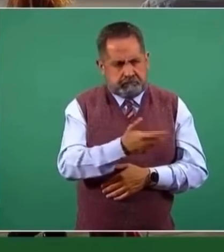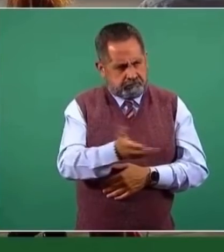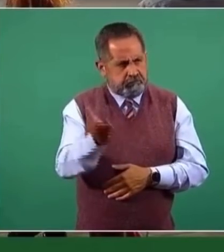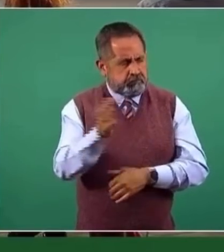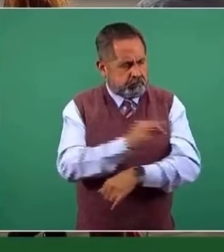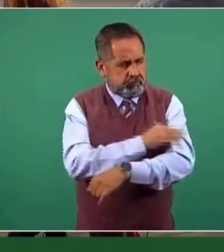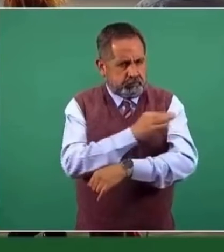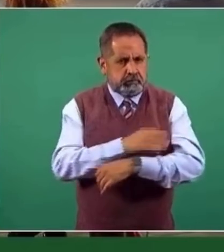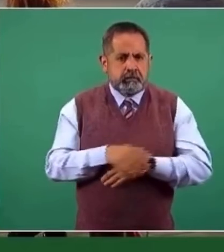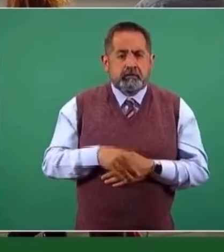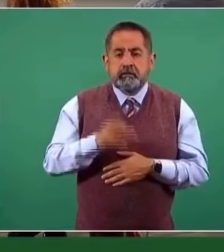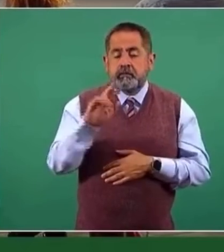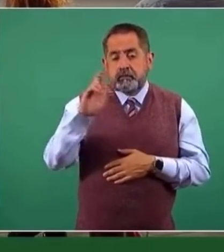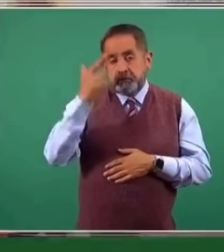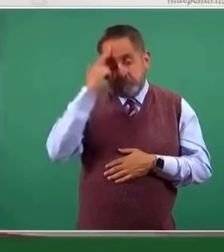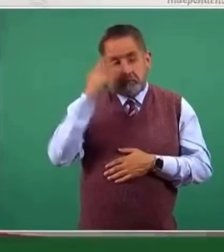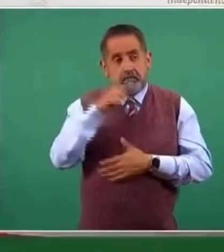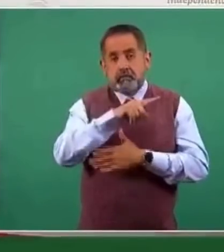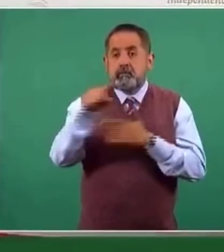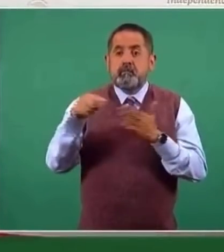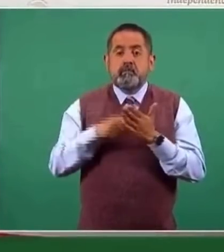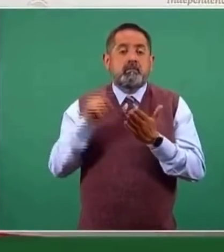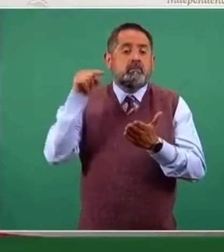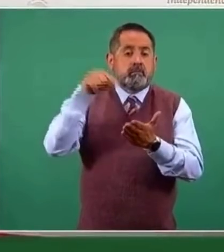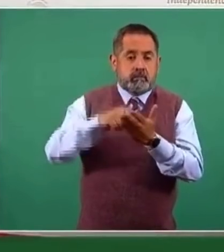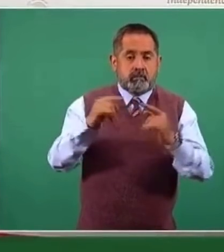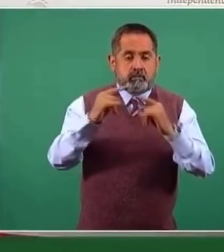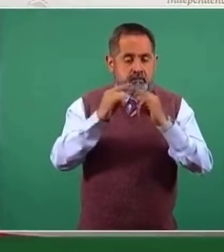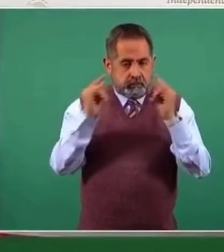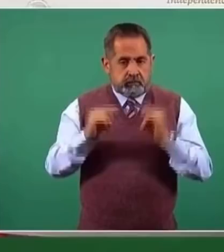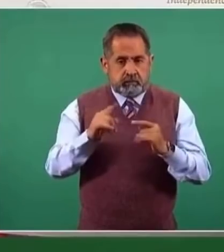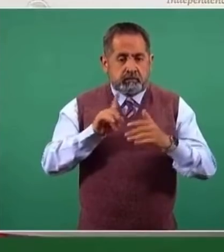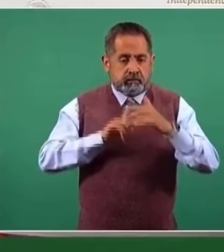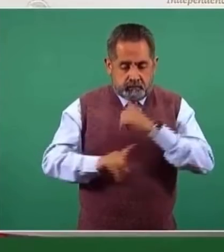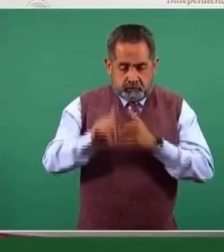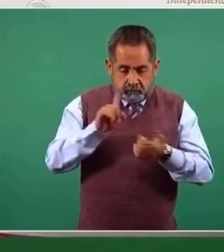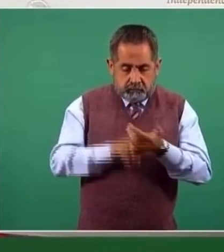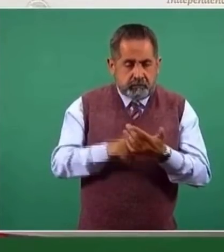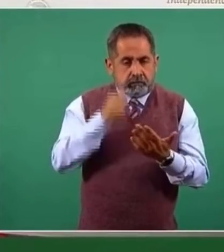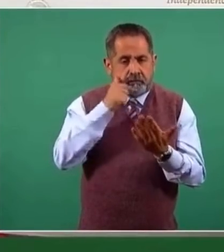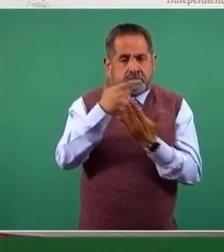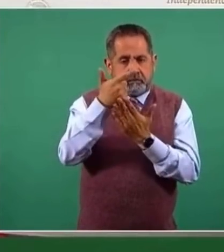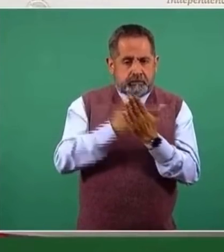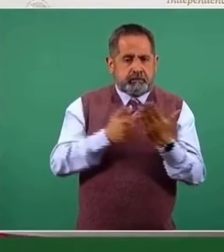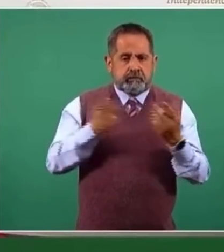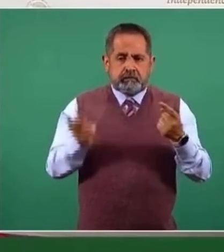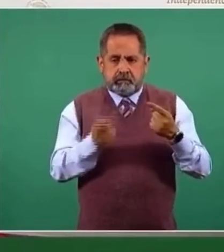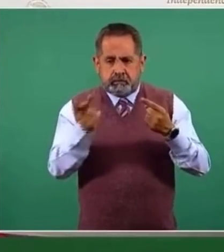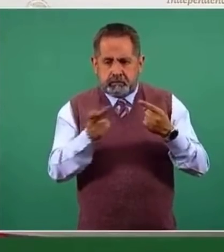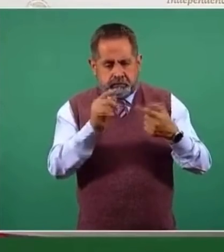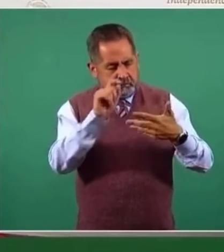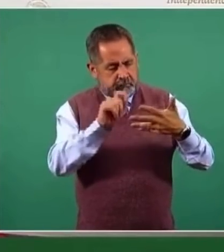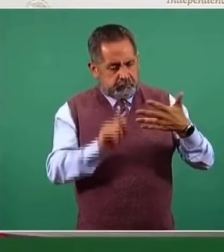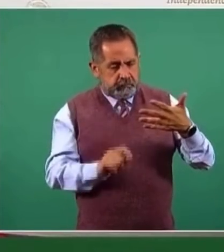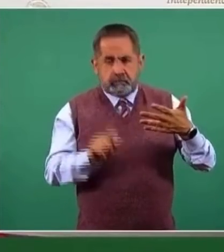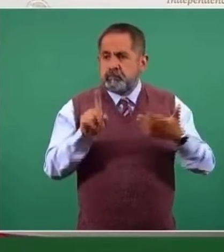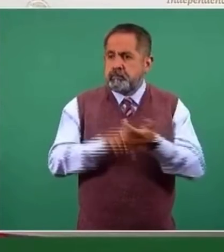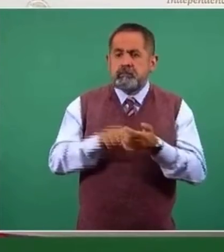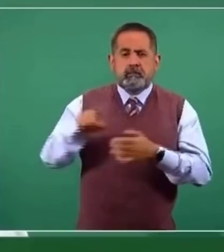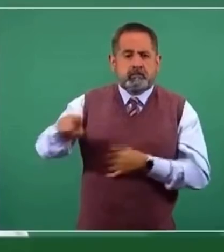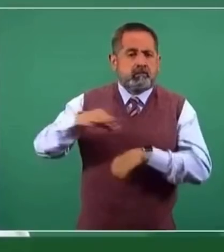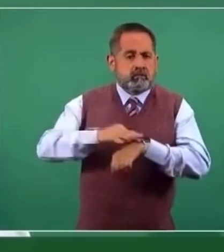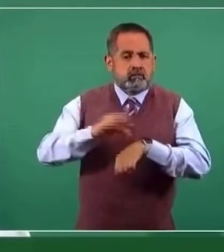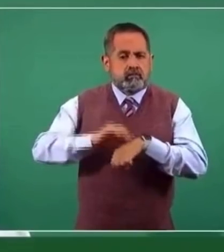los puntos de vacunación siempre hay un cuestionario inicial, hay profesionales de la salud que están